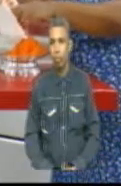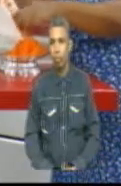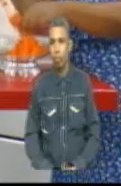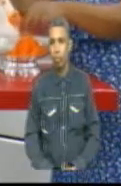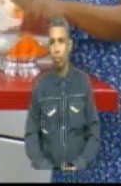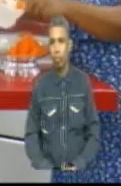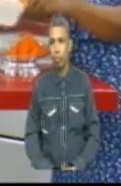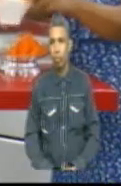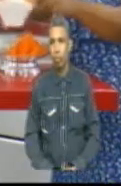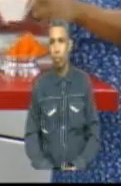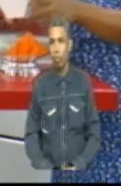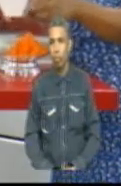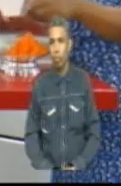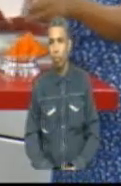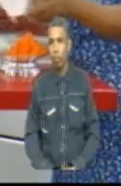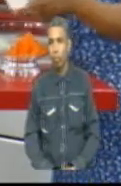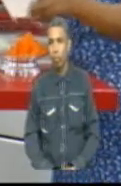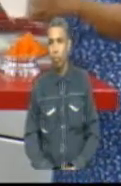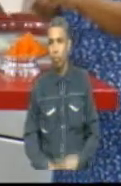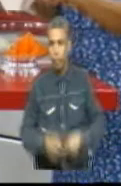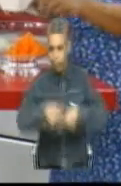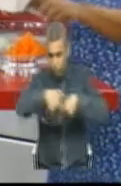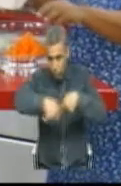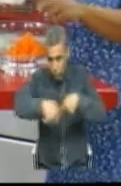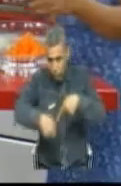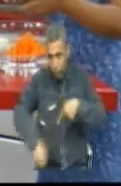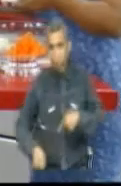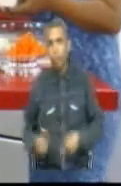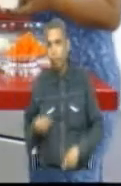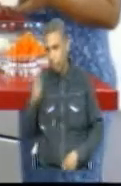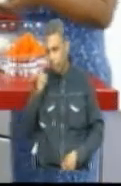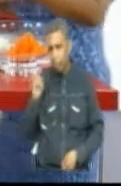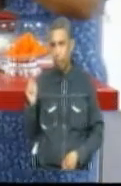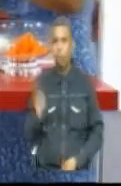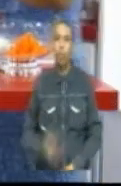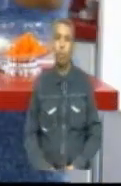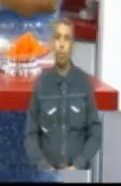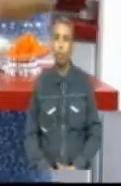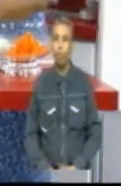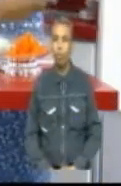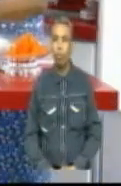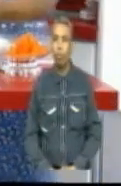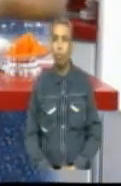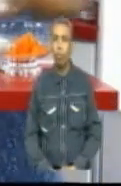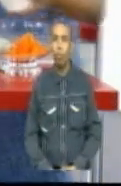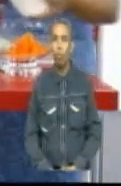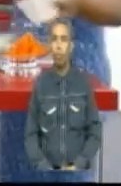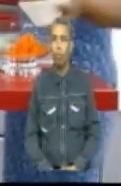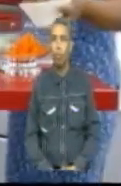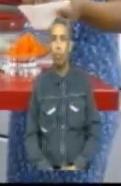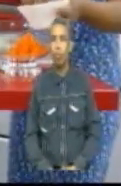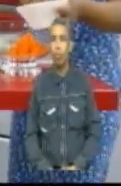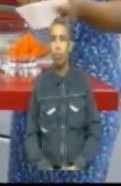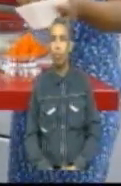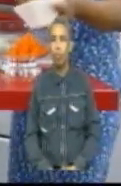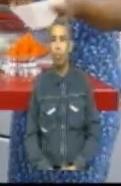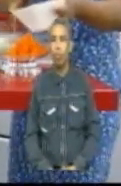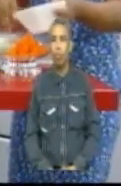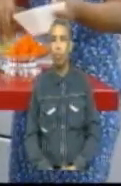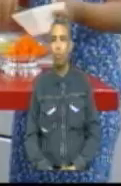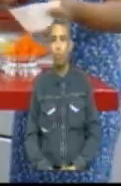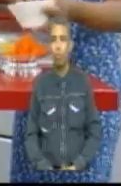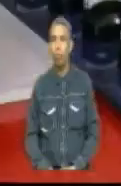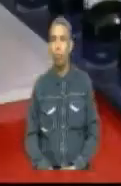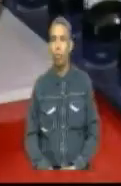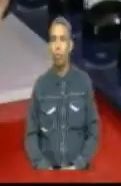este de maíz tierno la arveja por aquí colabora mejor acá nosotros